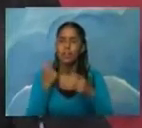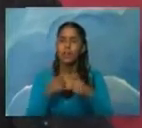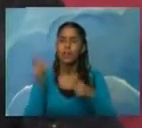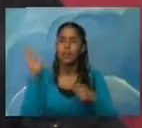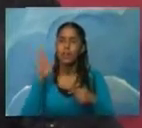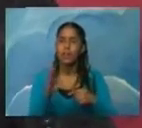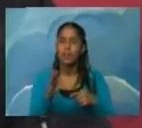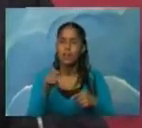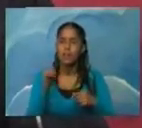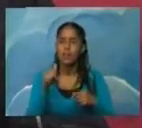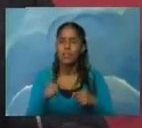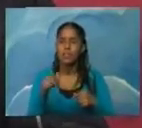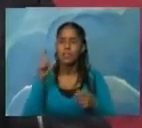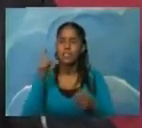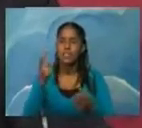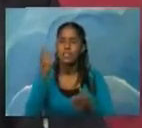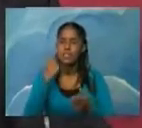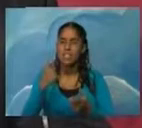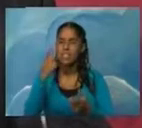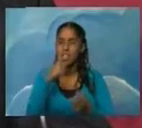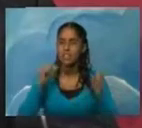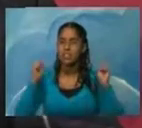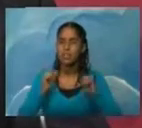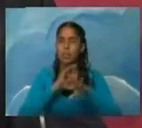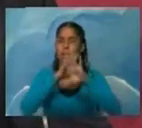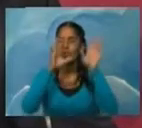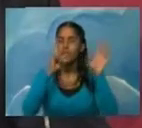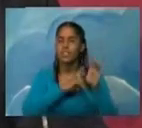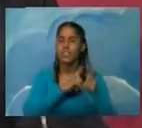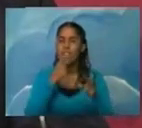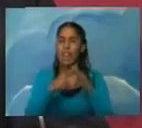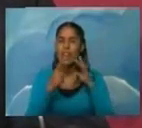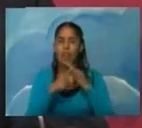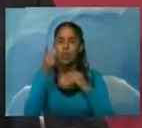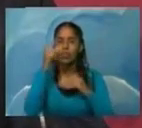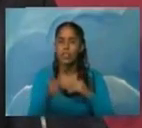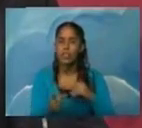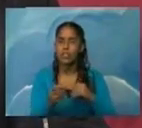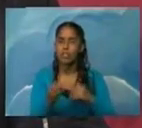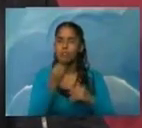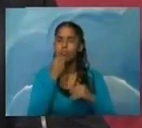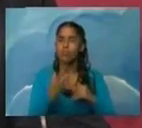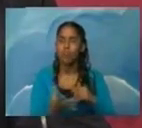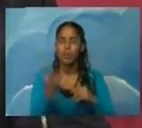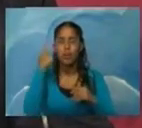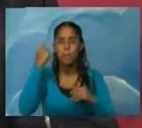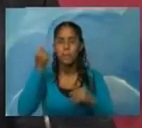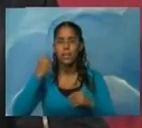venimos viendo esta enseñanza maravillosa de las cosas que son lícitas para nosotros.